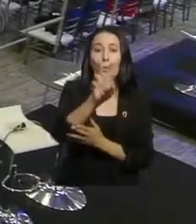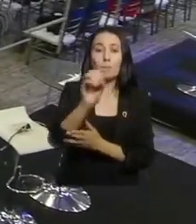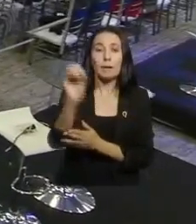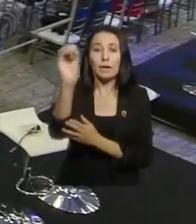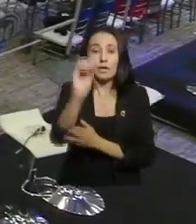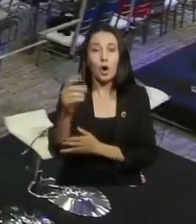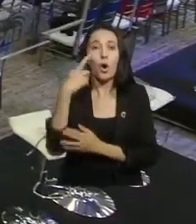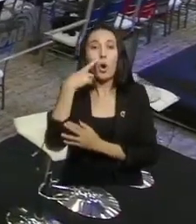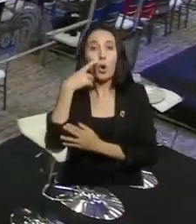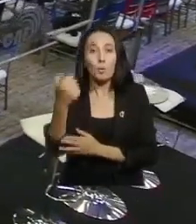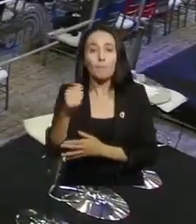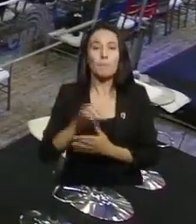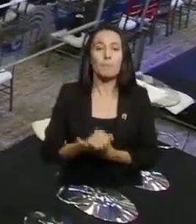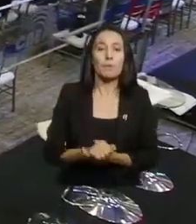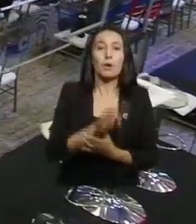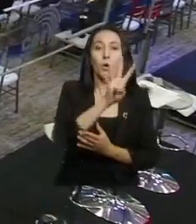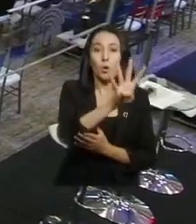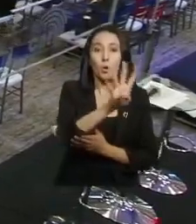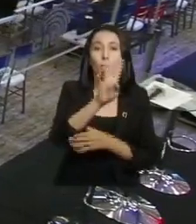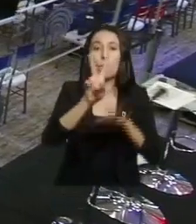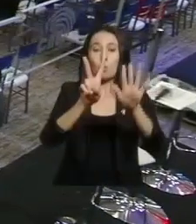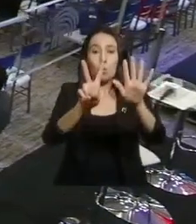52.20% de hombres y el